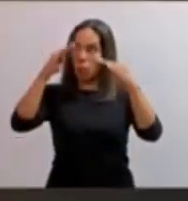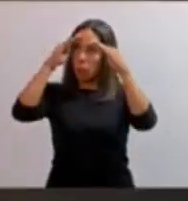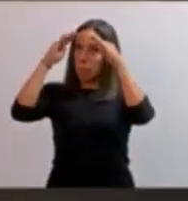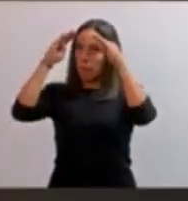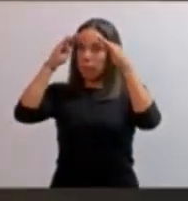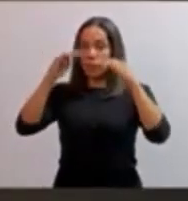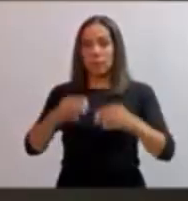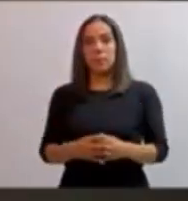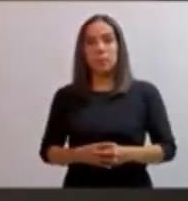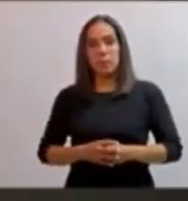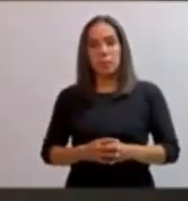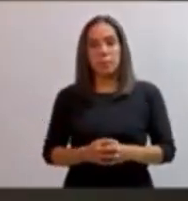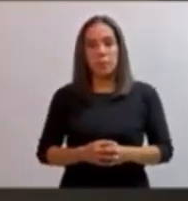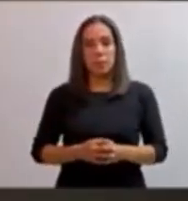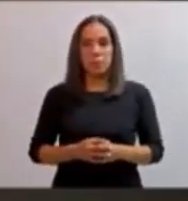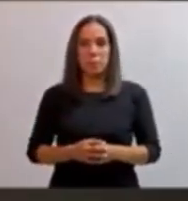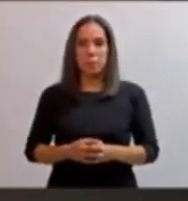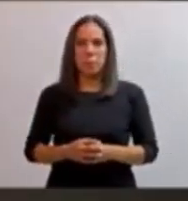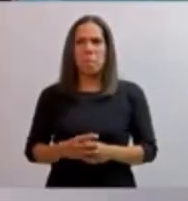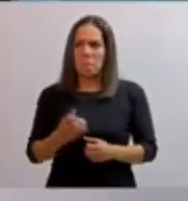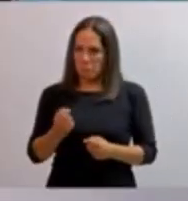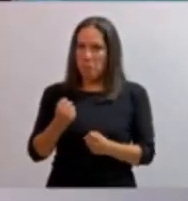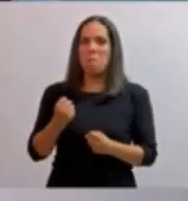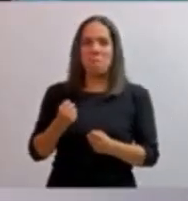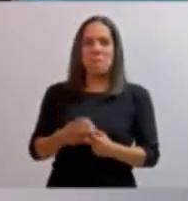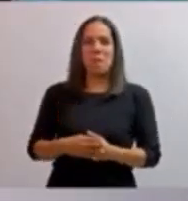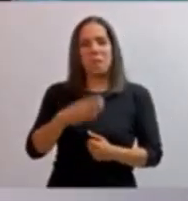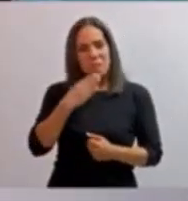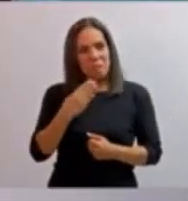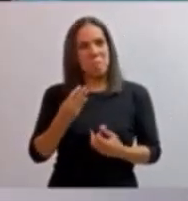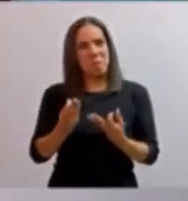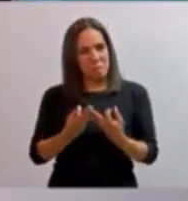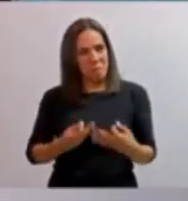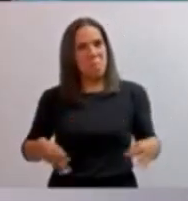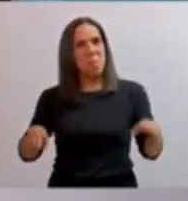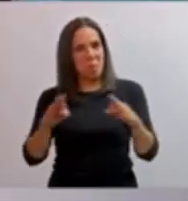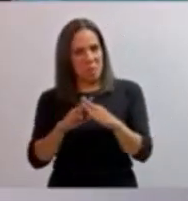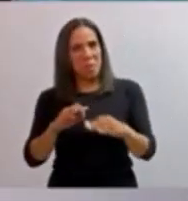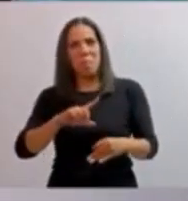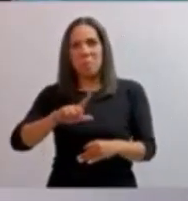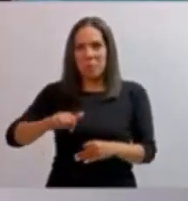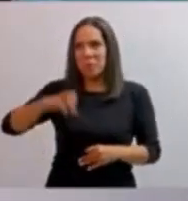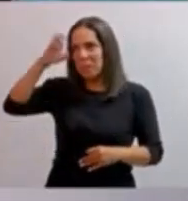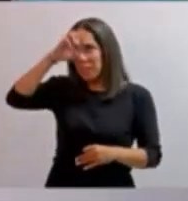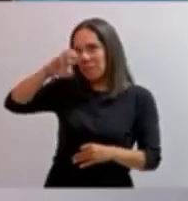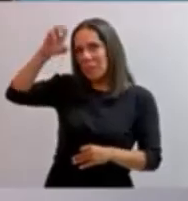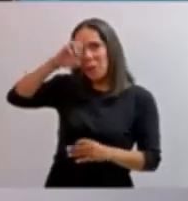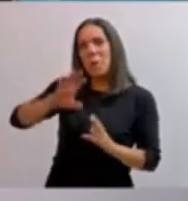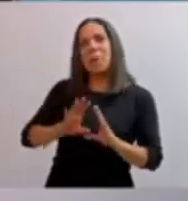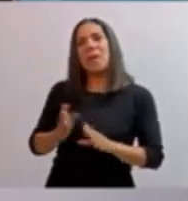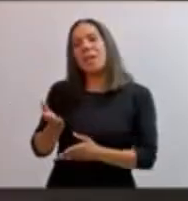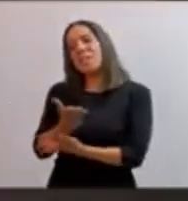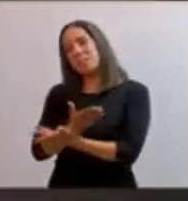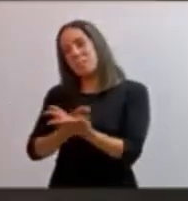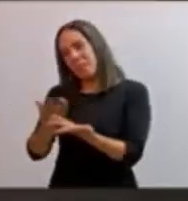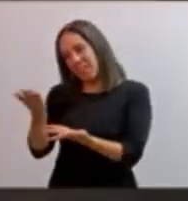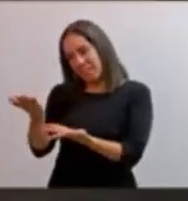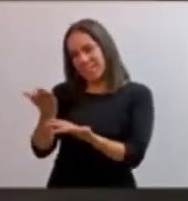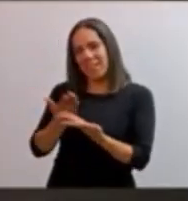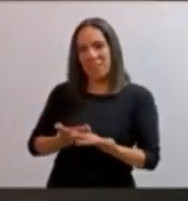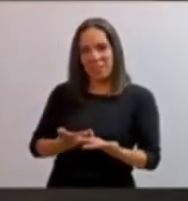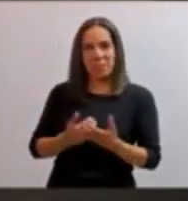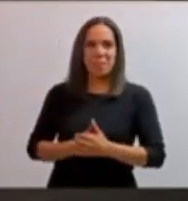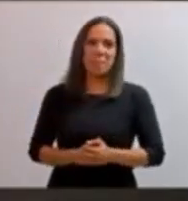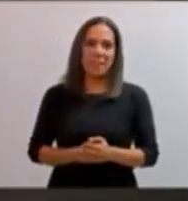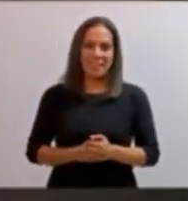reflexiones, digamos, potentes, ¿verdad?, a partir de la experiencia de las maestras que están aquí